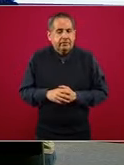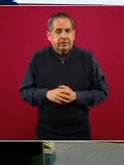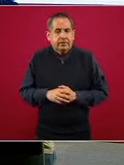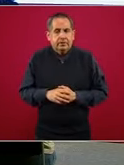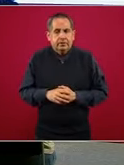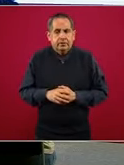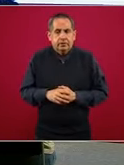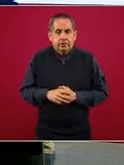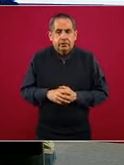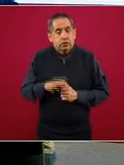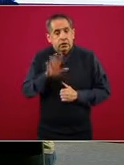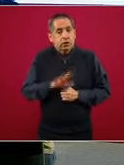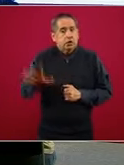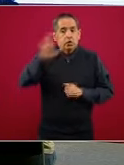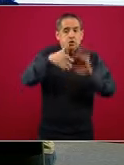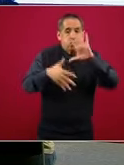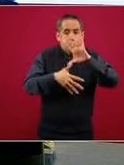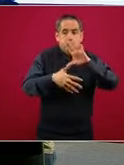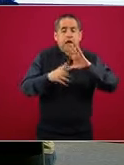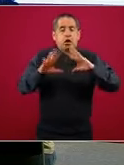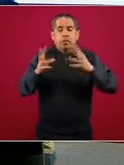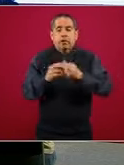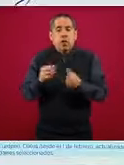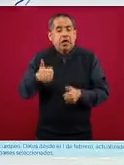En todo el continente tenemos 6